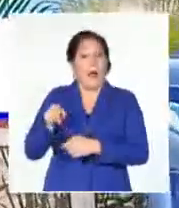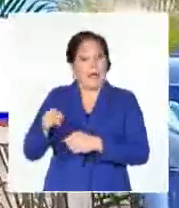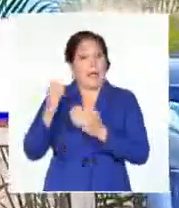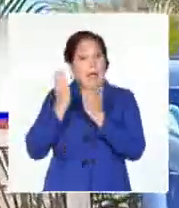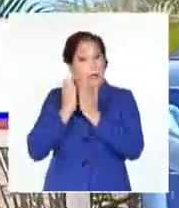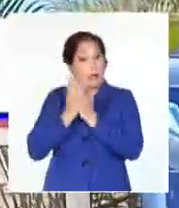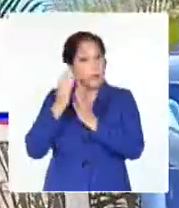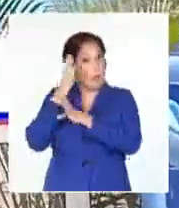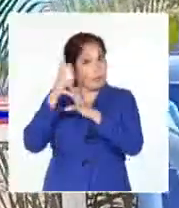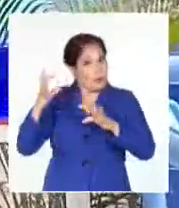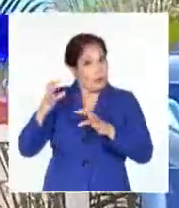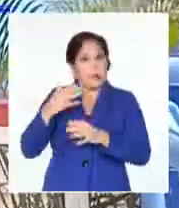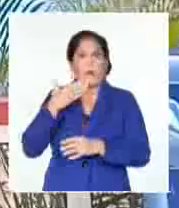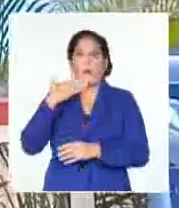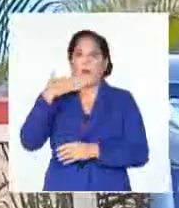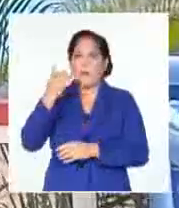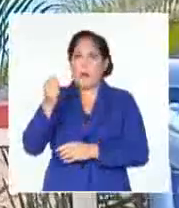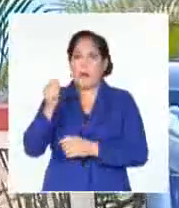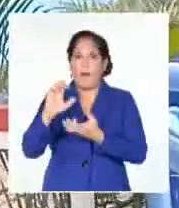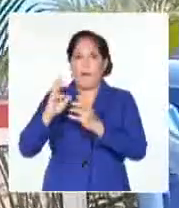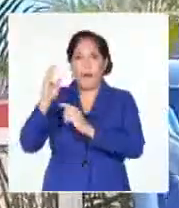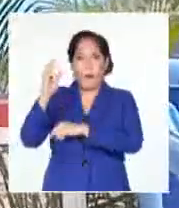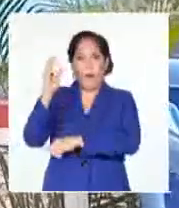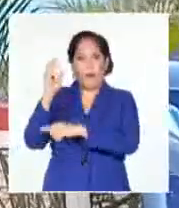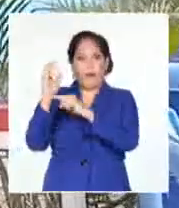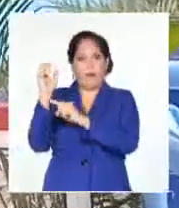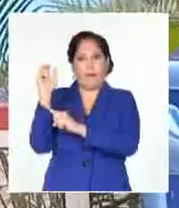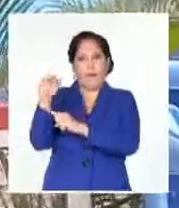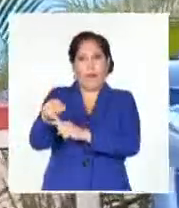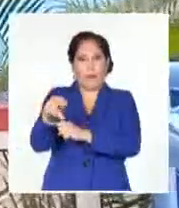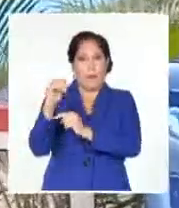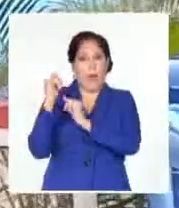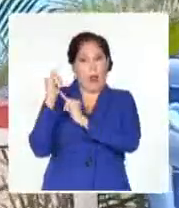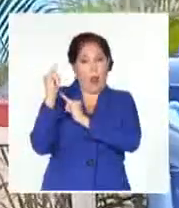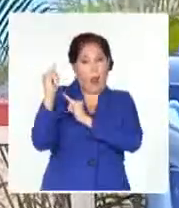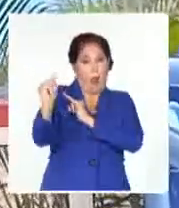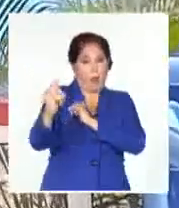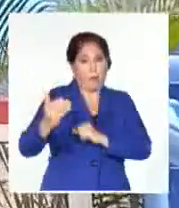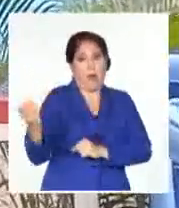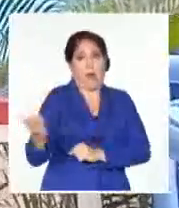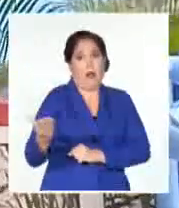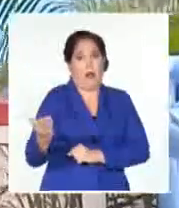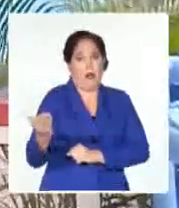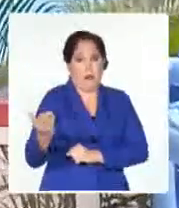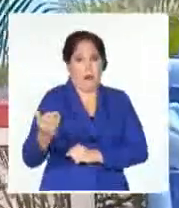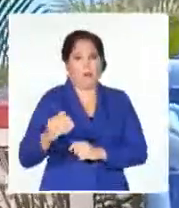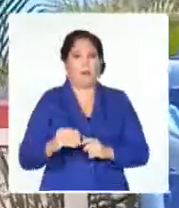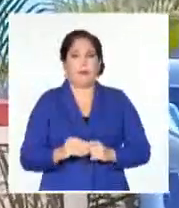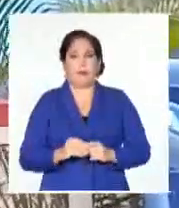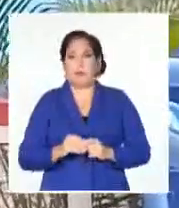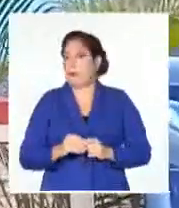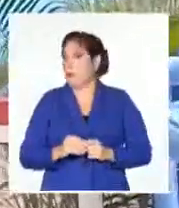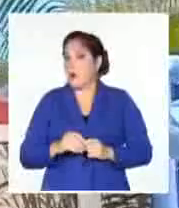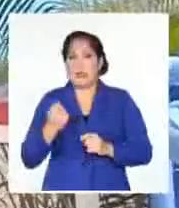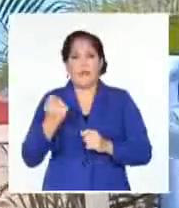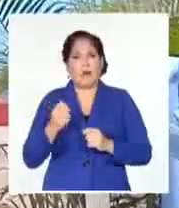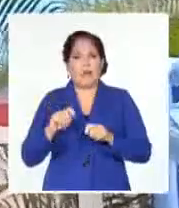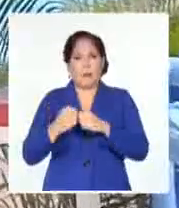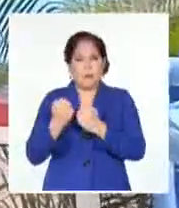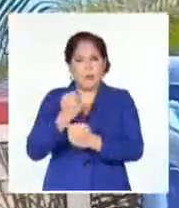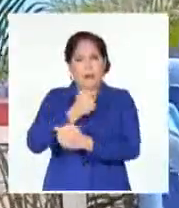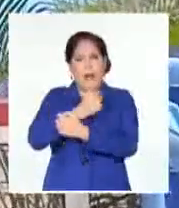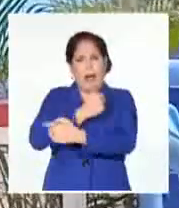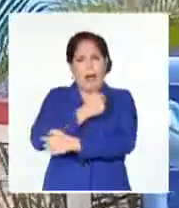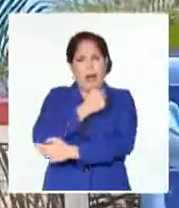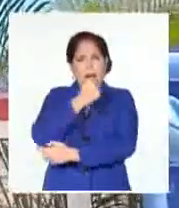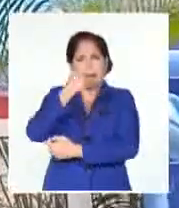cómo mejorar la biomecánica de un lanzador para generar mayor velocidad, disminuyendo riesgos de una lesión, para que puedan